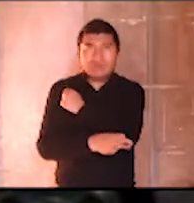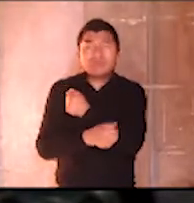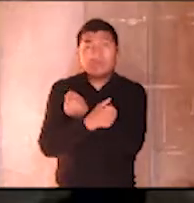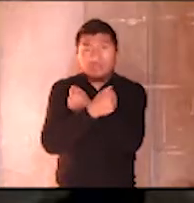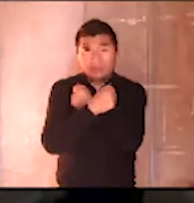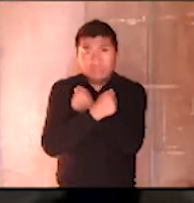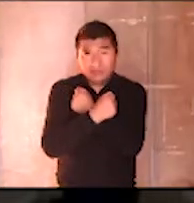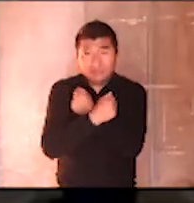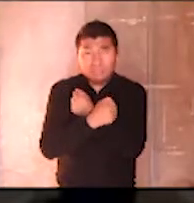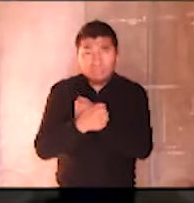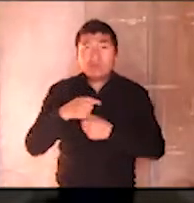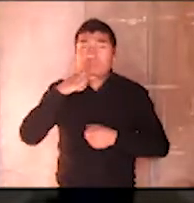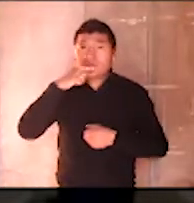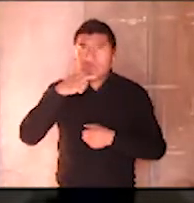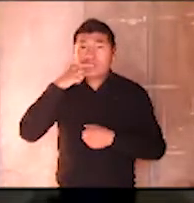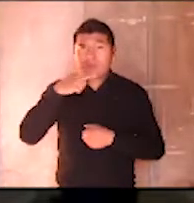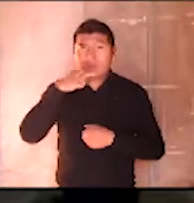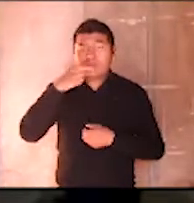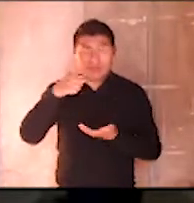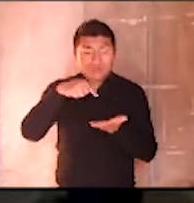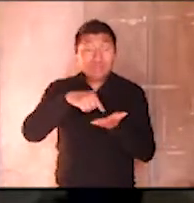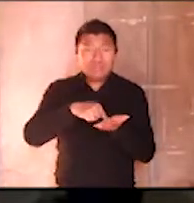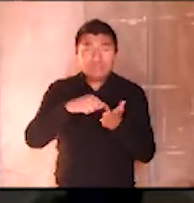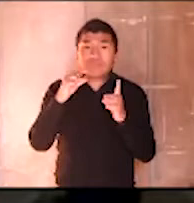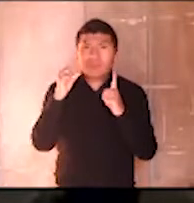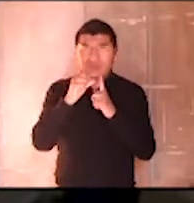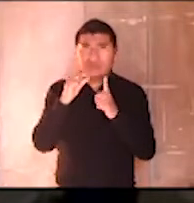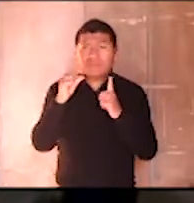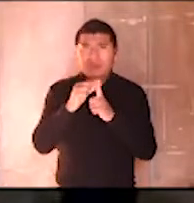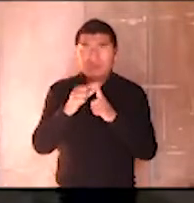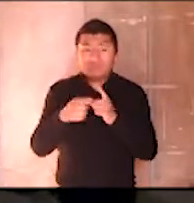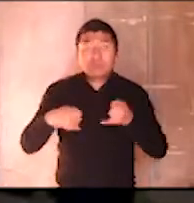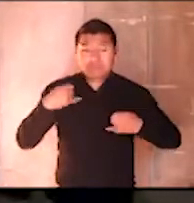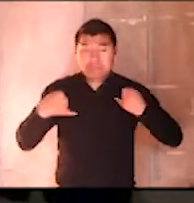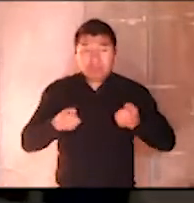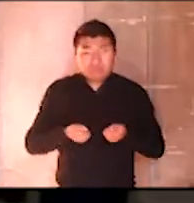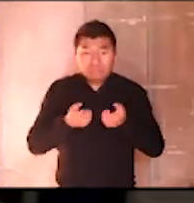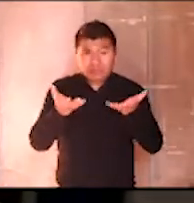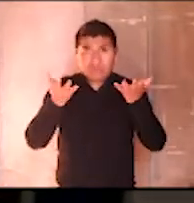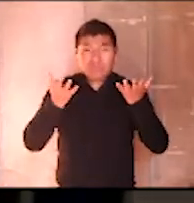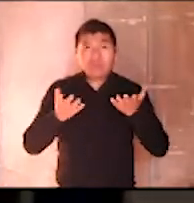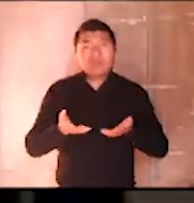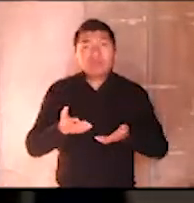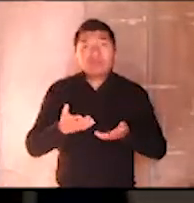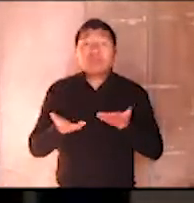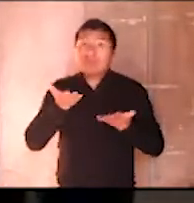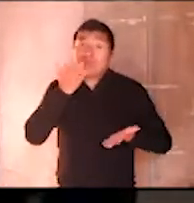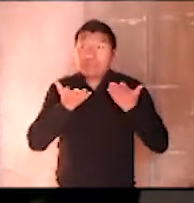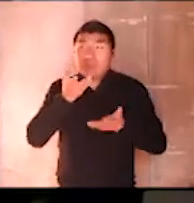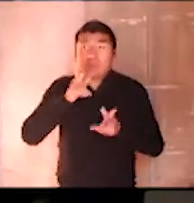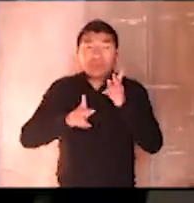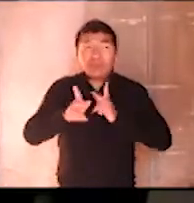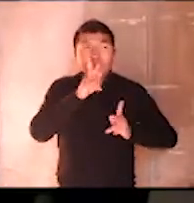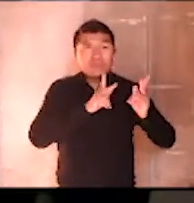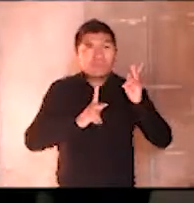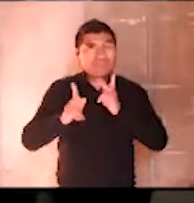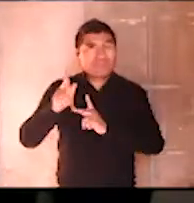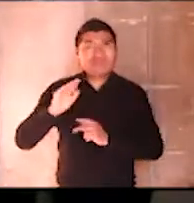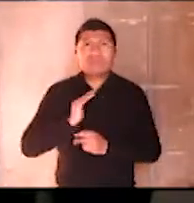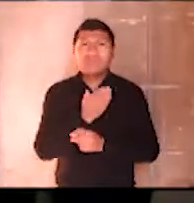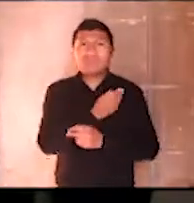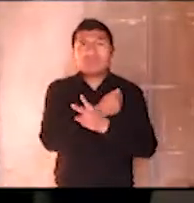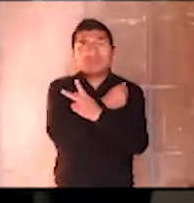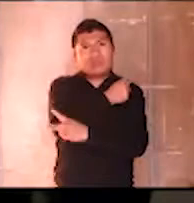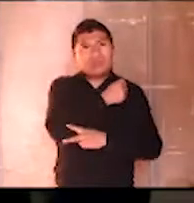Queridos, si les dijésemos esto, tal vez la sociedad, nuestro